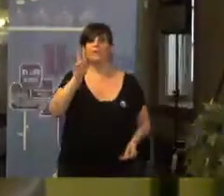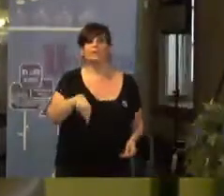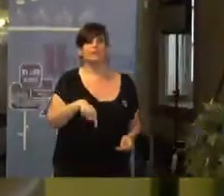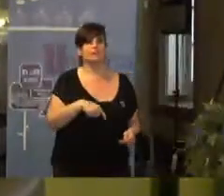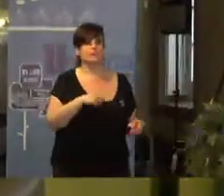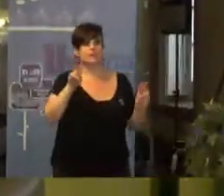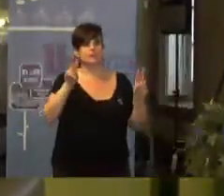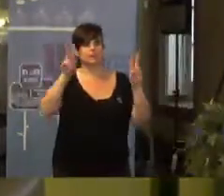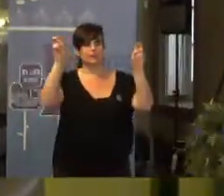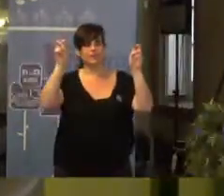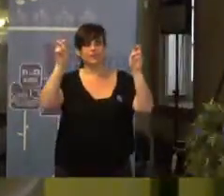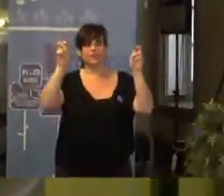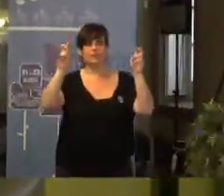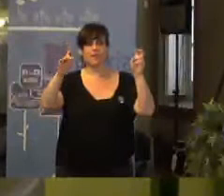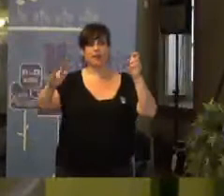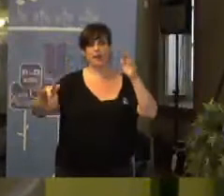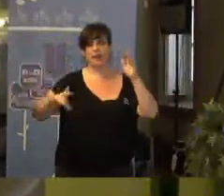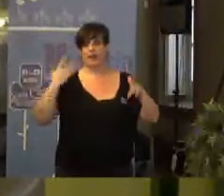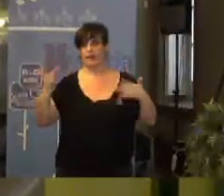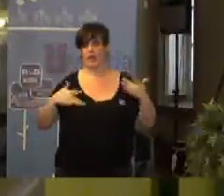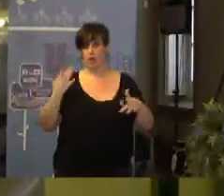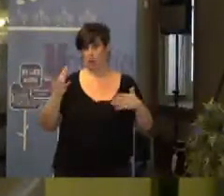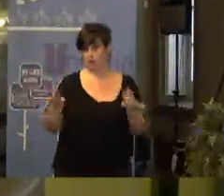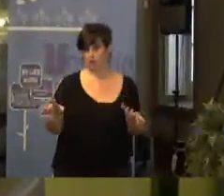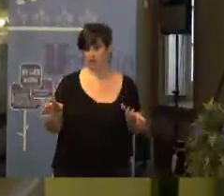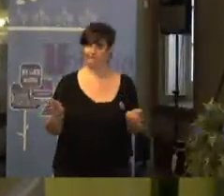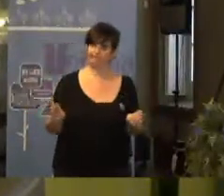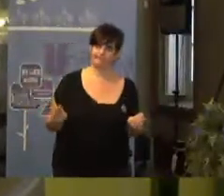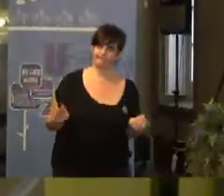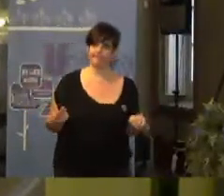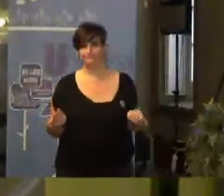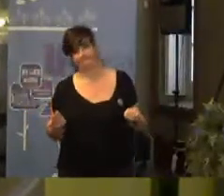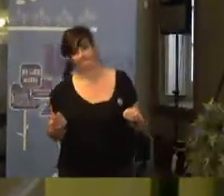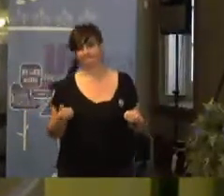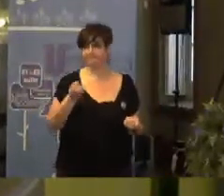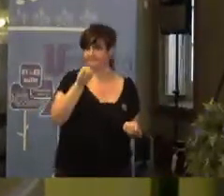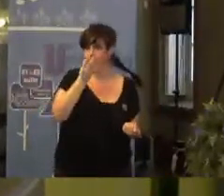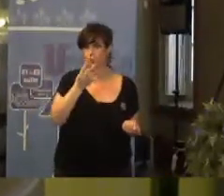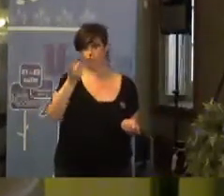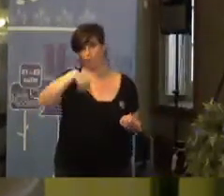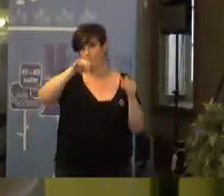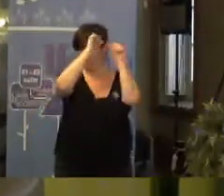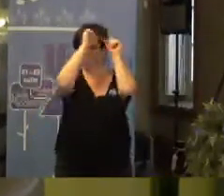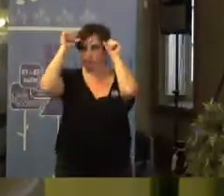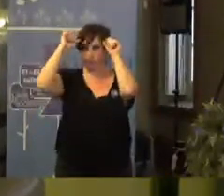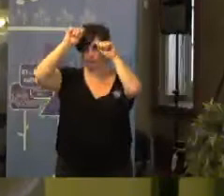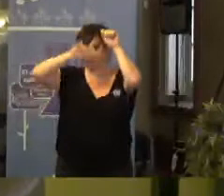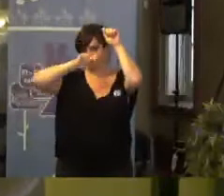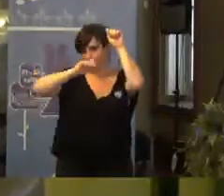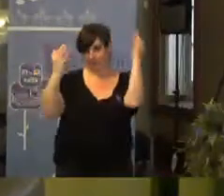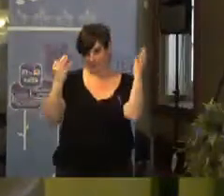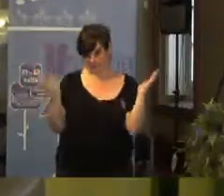da xenerosidade e do sectarismo, bueno, pois eu que sei, teríamos que nos facer unha lobotomía, non? Porque temos como